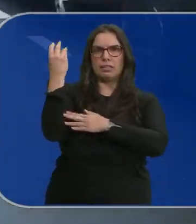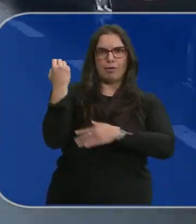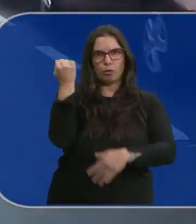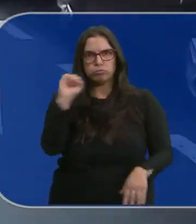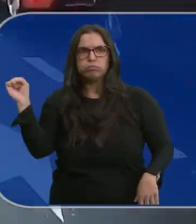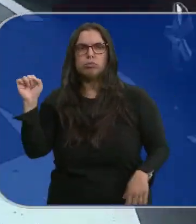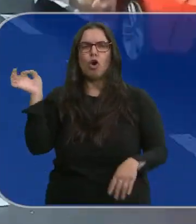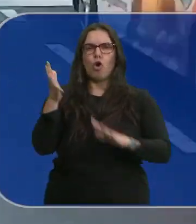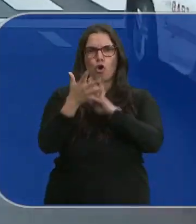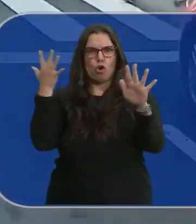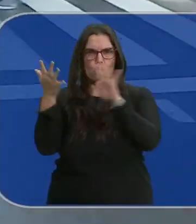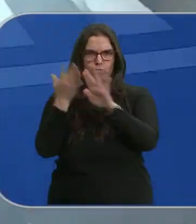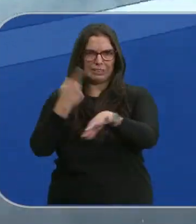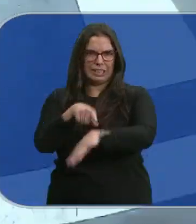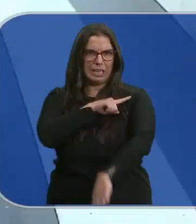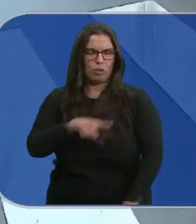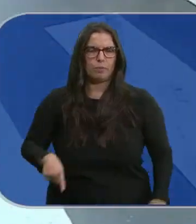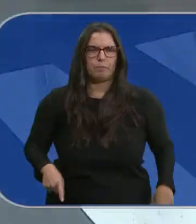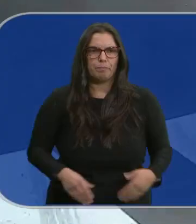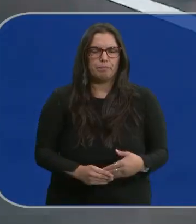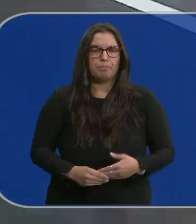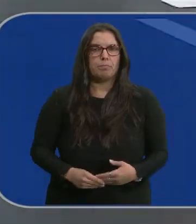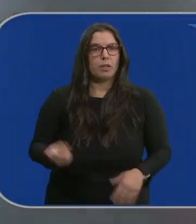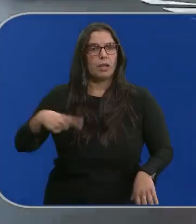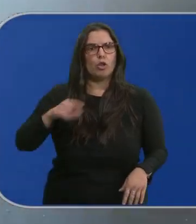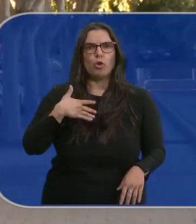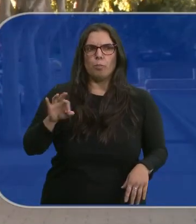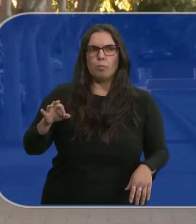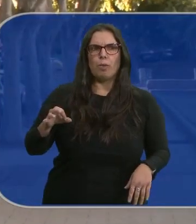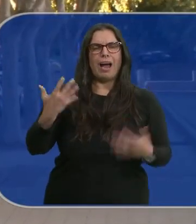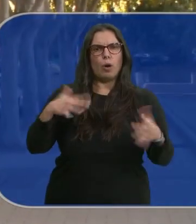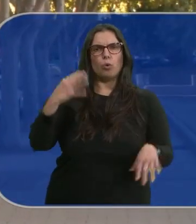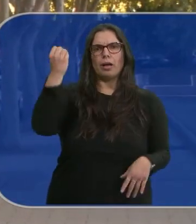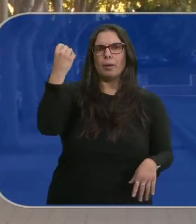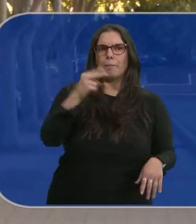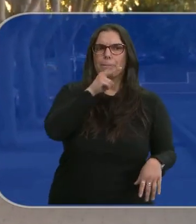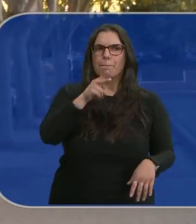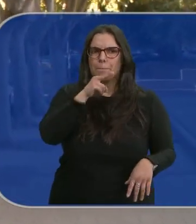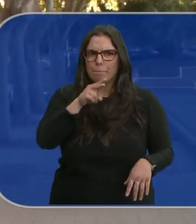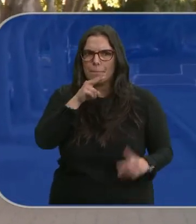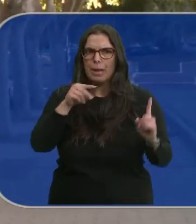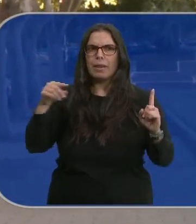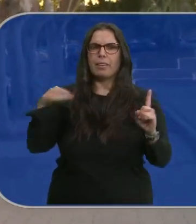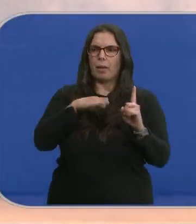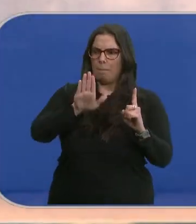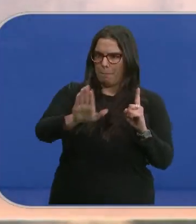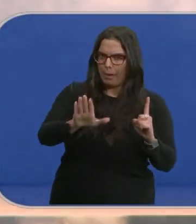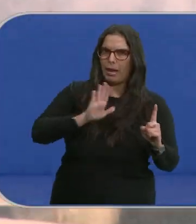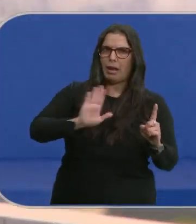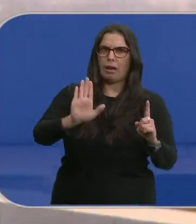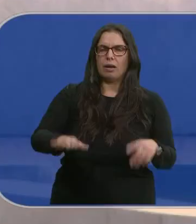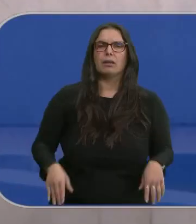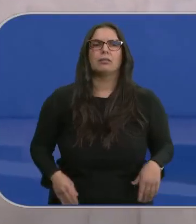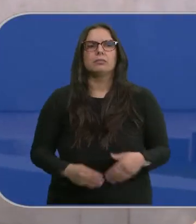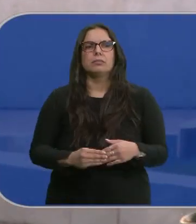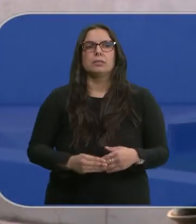semáforo o que circule a una velocidad excesiva. Cuando ven que pueden pasar aunque esté en verde para nosotros, ¡plas!, pues espera un poco. 1 de